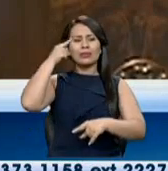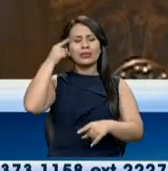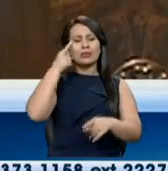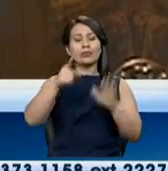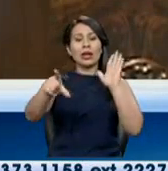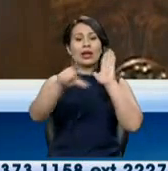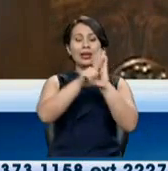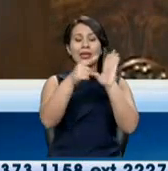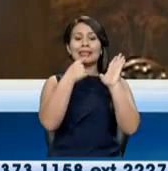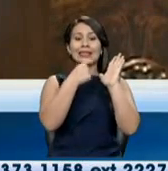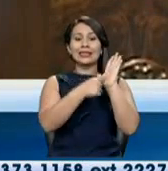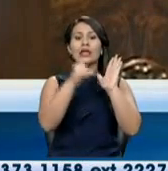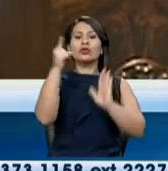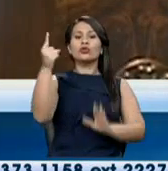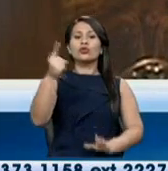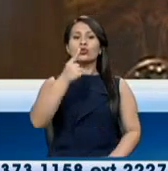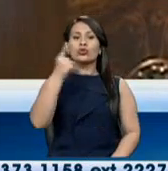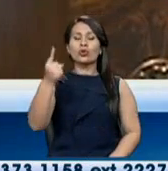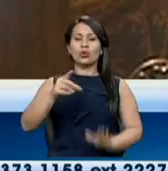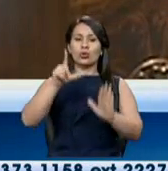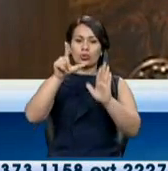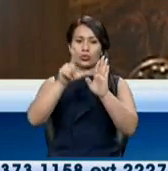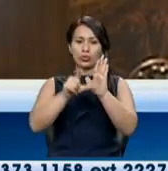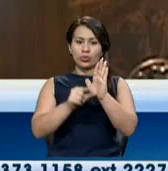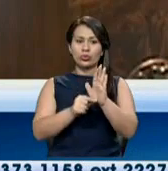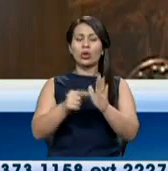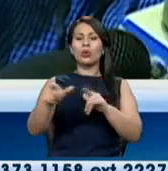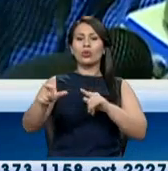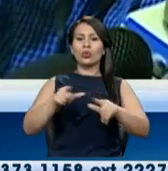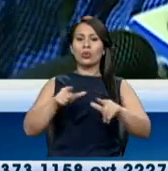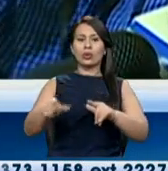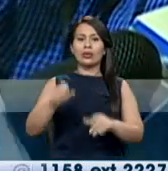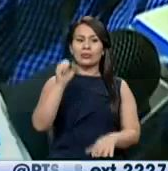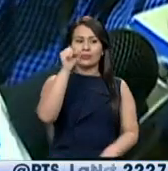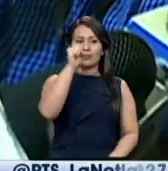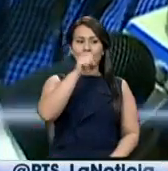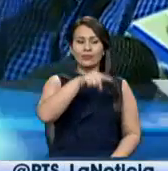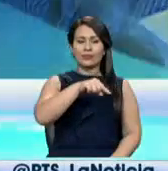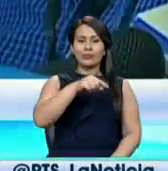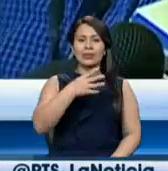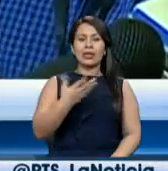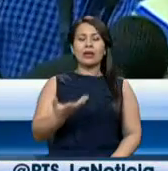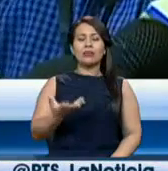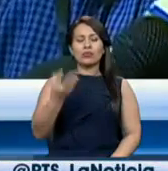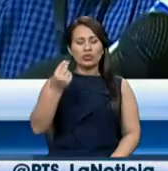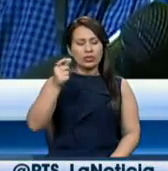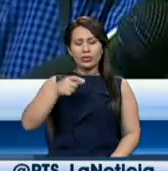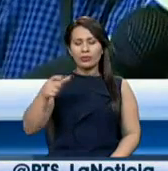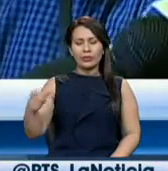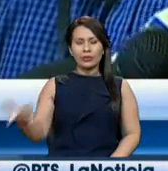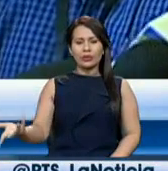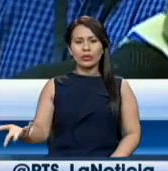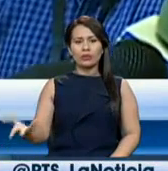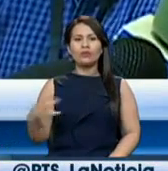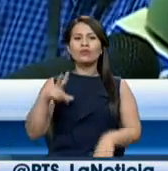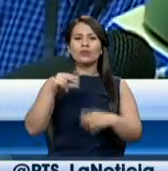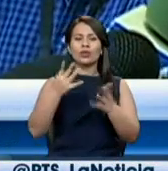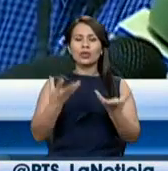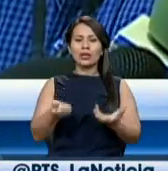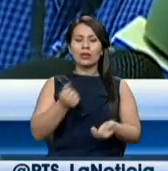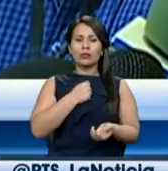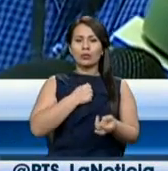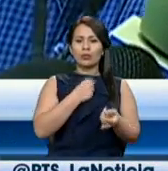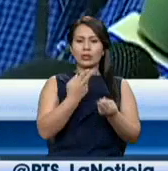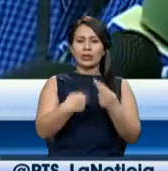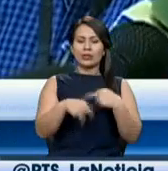ley dice que solo se podrán dirimir en estamentos regionales. Sencillamente nadie va a querer que su inversión de miles